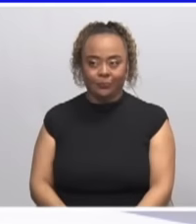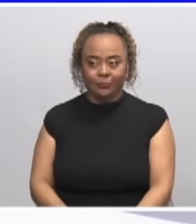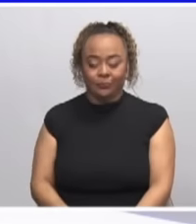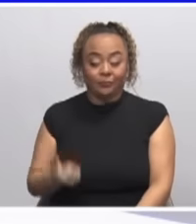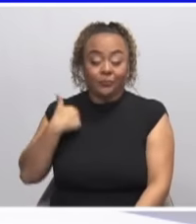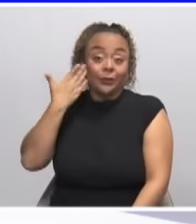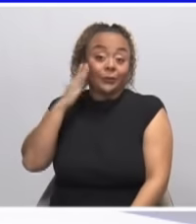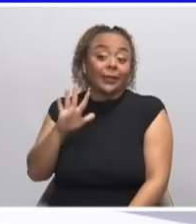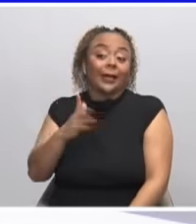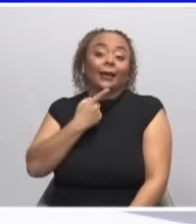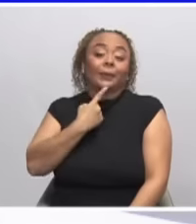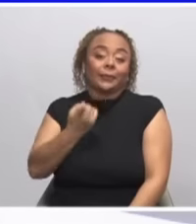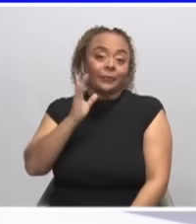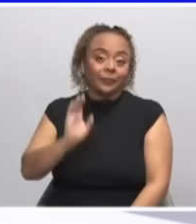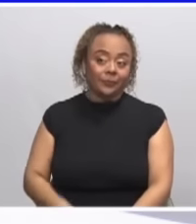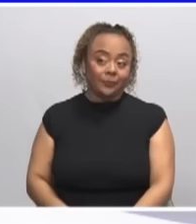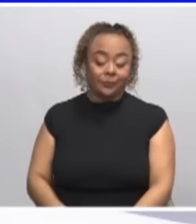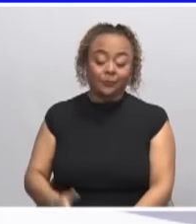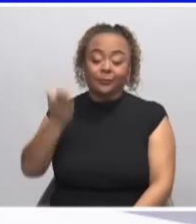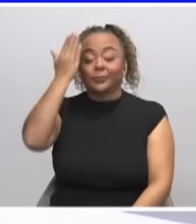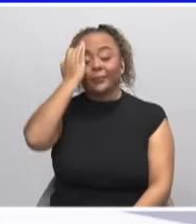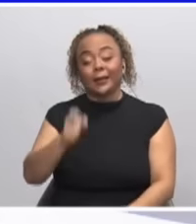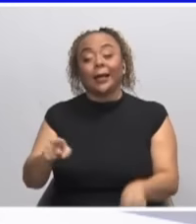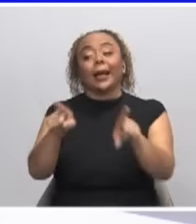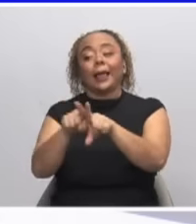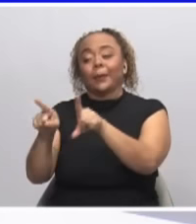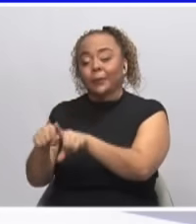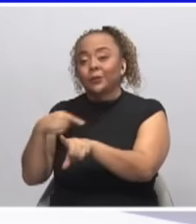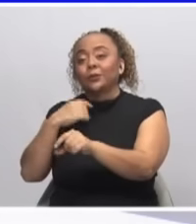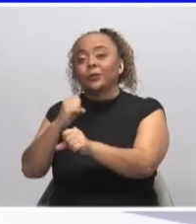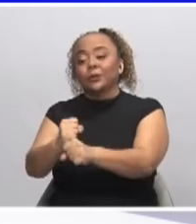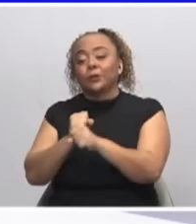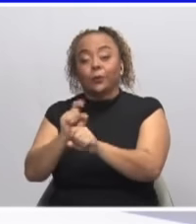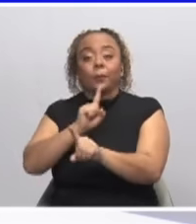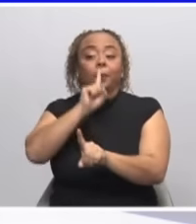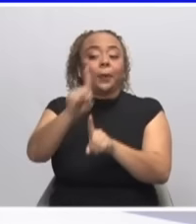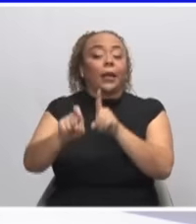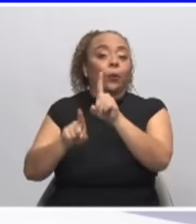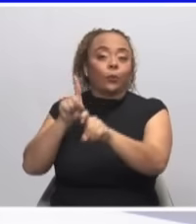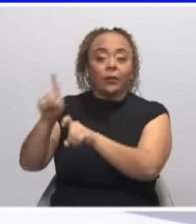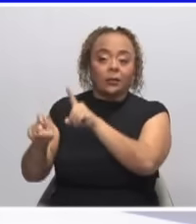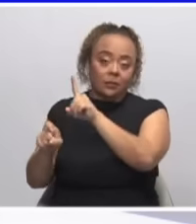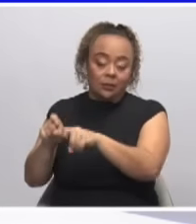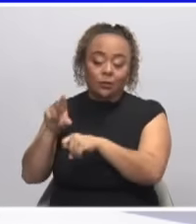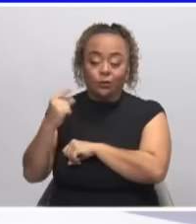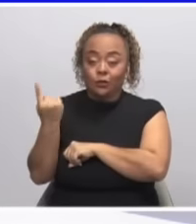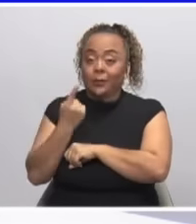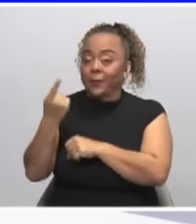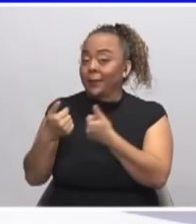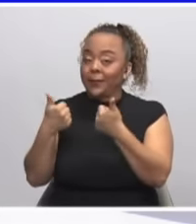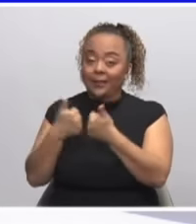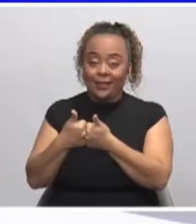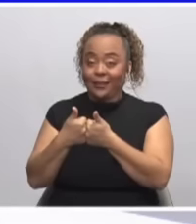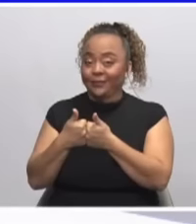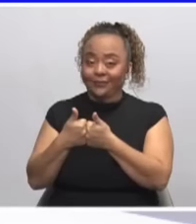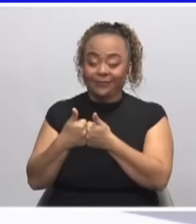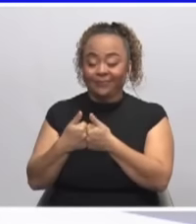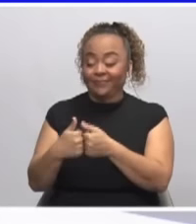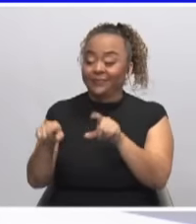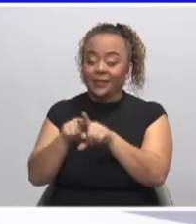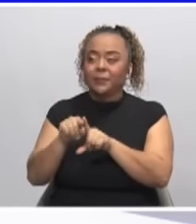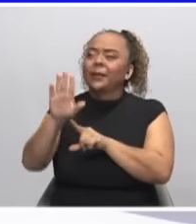cómo reaccionará porque Además estoy seguro que las preguntas No solo son del partido vendrán por el